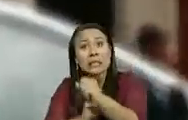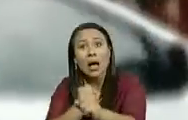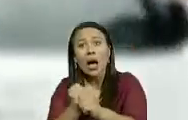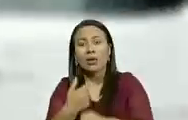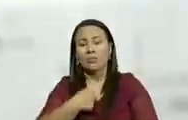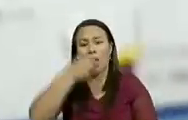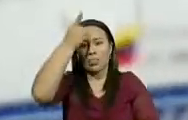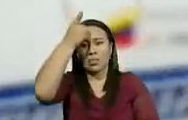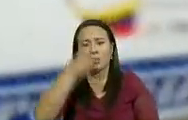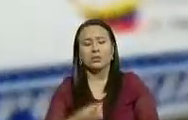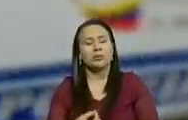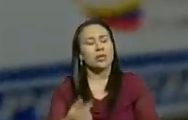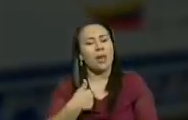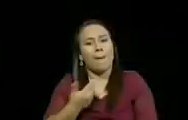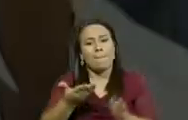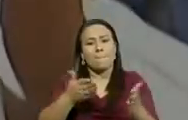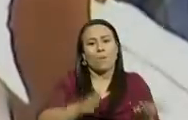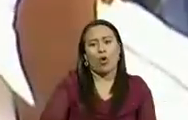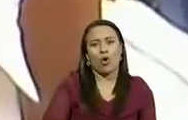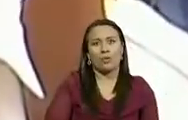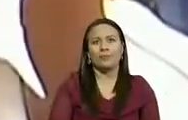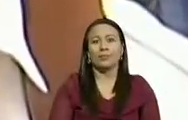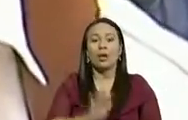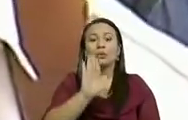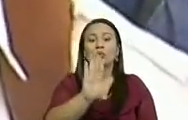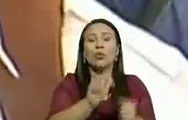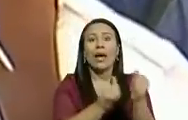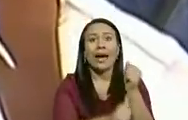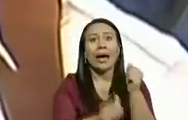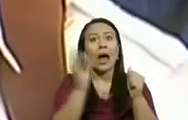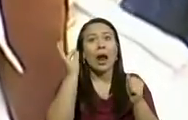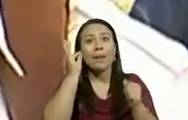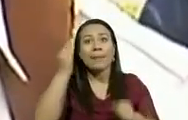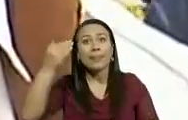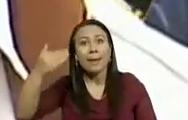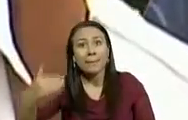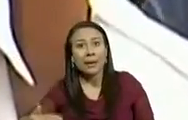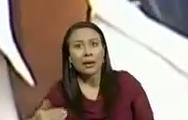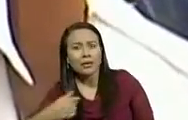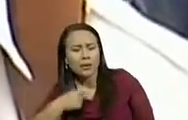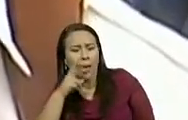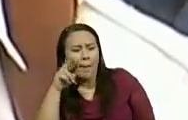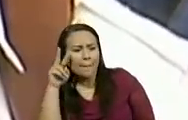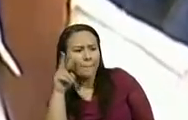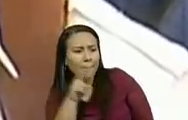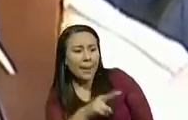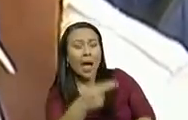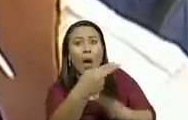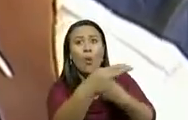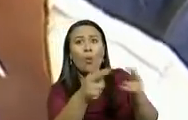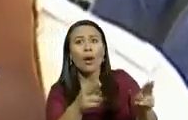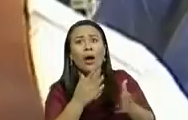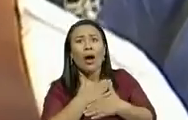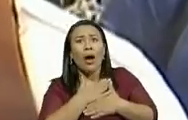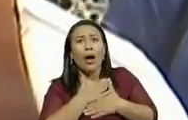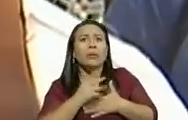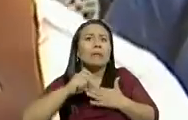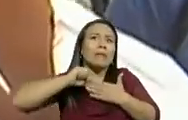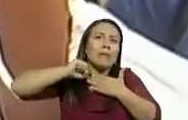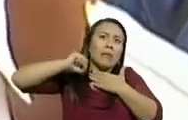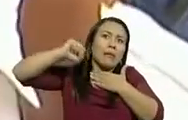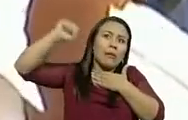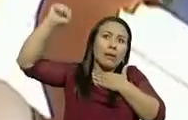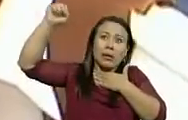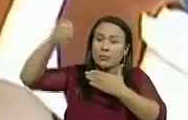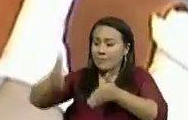la impactante y dolorosa escena. Su hermana menor la había encontrado en su habitación, a su hermano suspendido en una de las